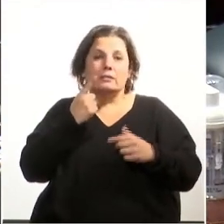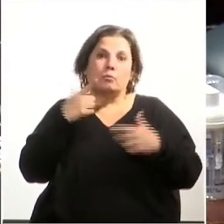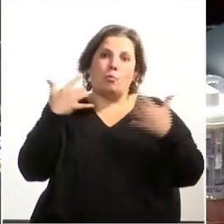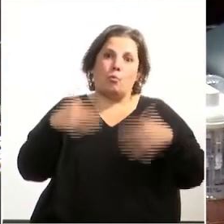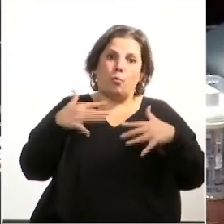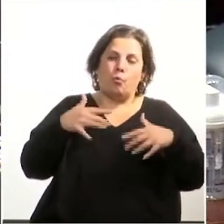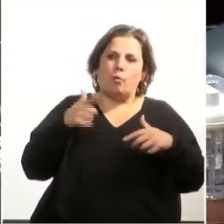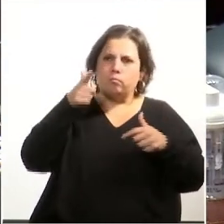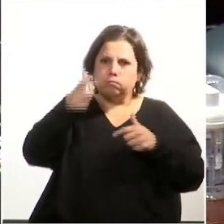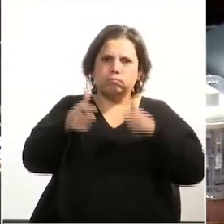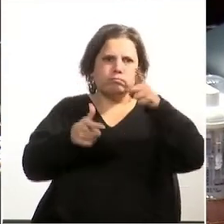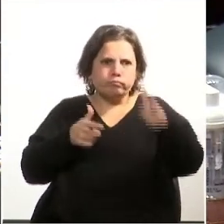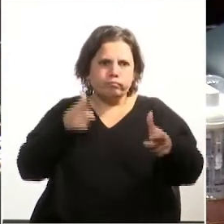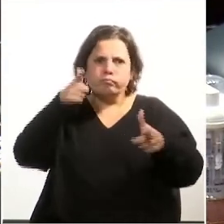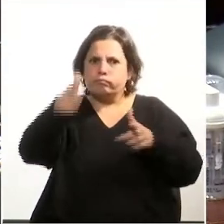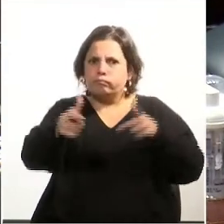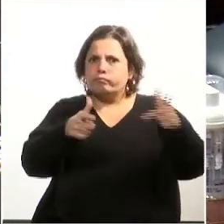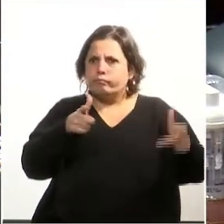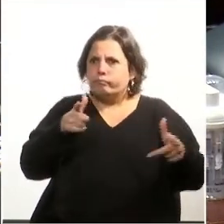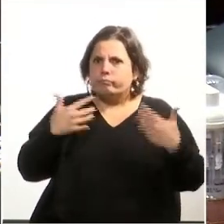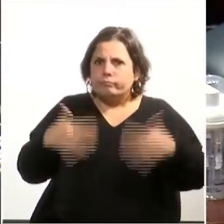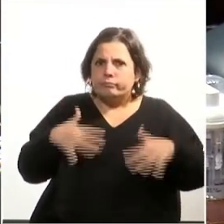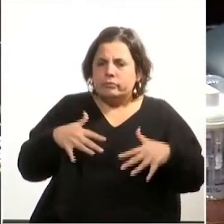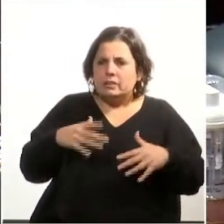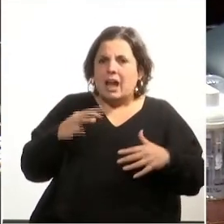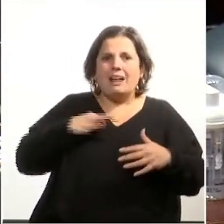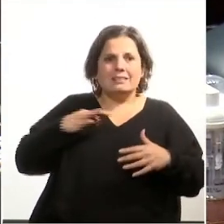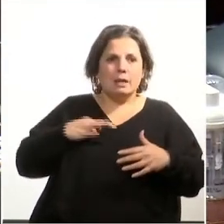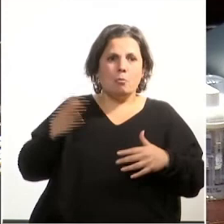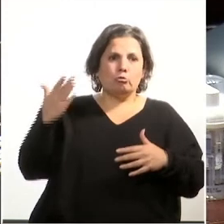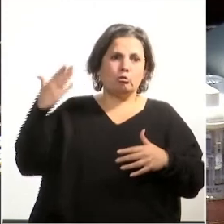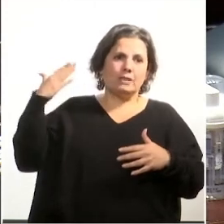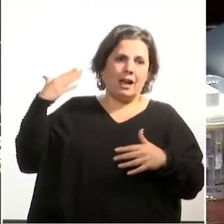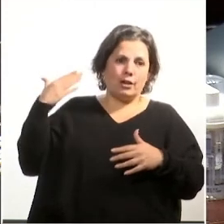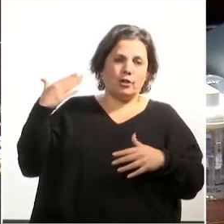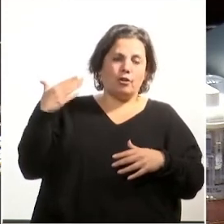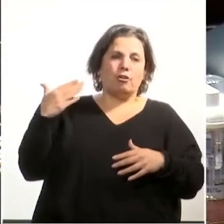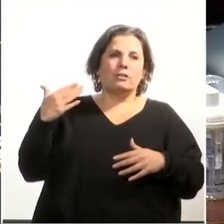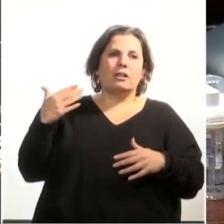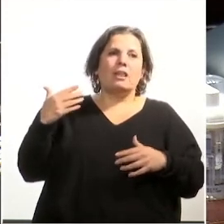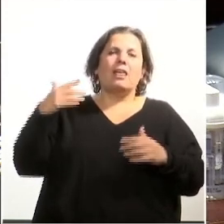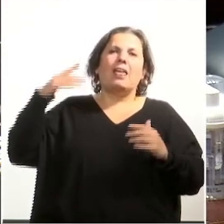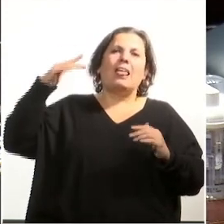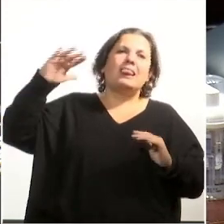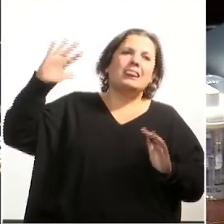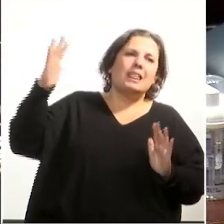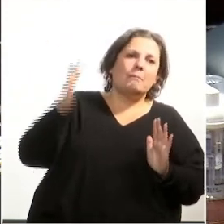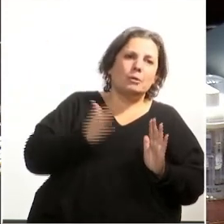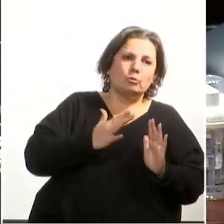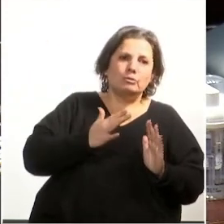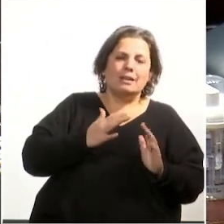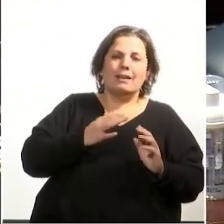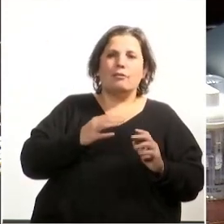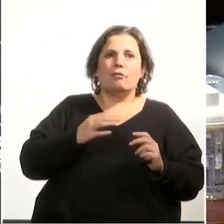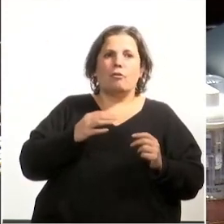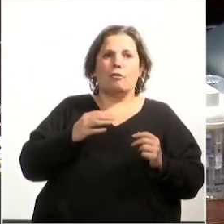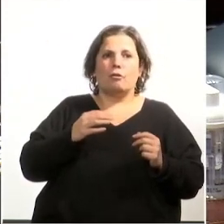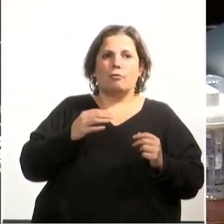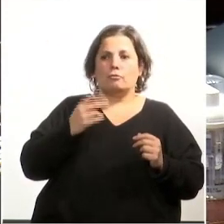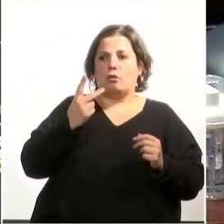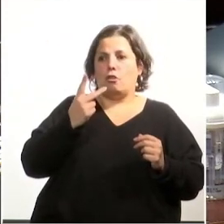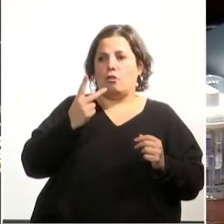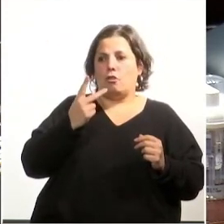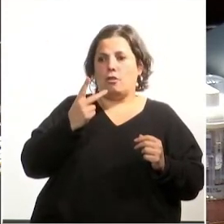altos índices de homicidios que vive el país desde hace muchísimos años, que disminuyeron sensiblemente durante los 2 primeros